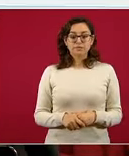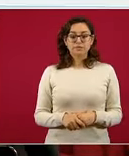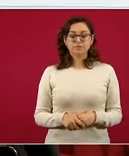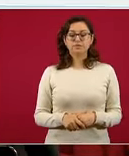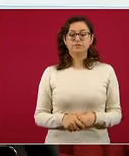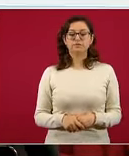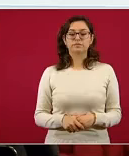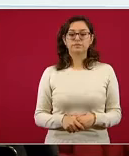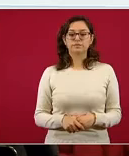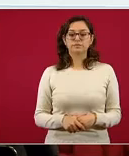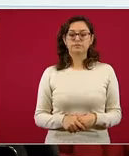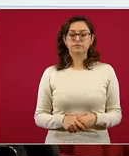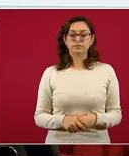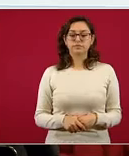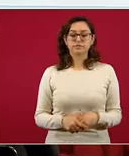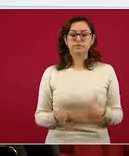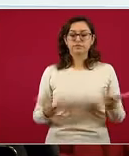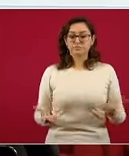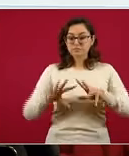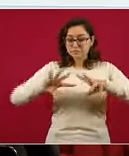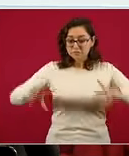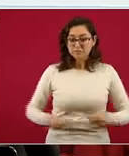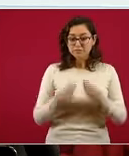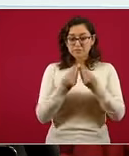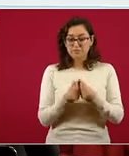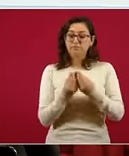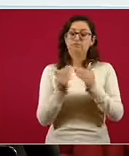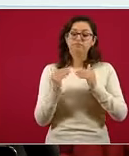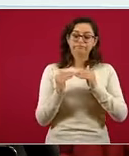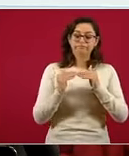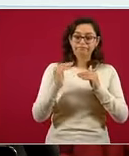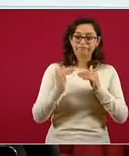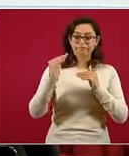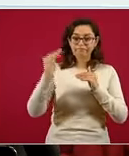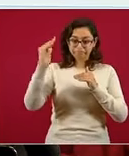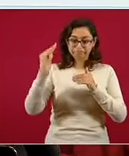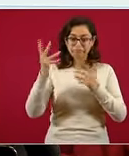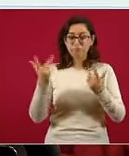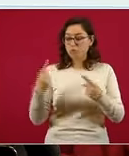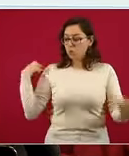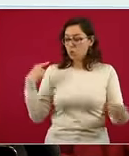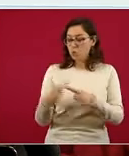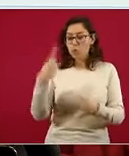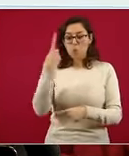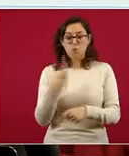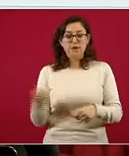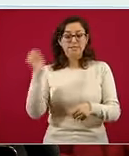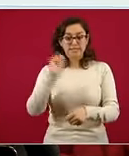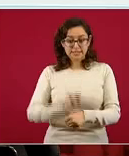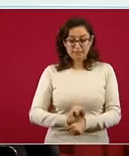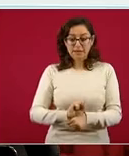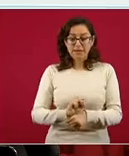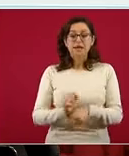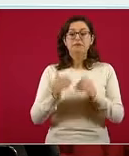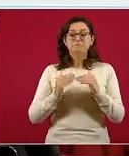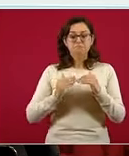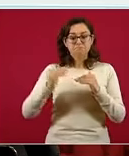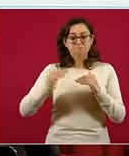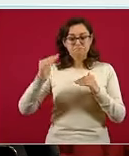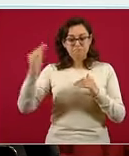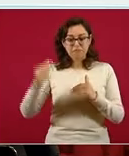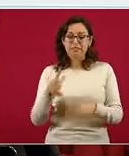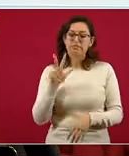Sobre la curva epidémica de casos estimados, tenemos un incremento de la semana 49 con respecto a la 48